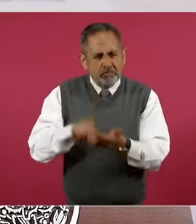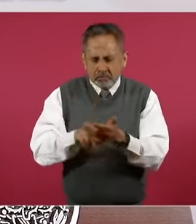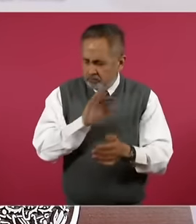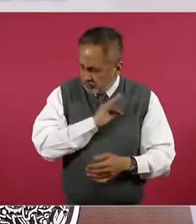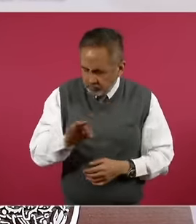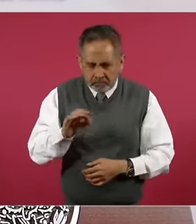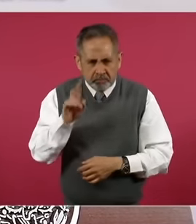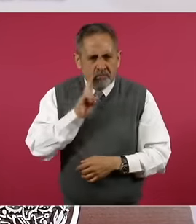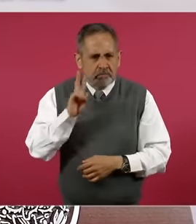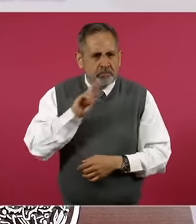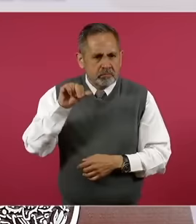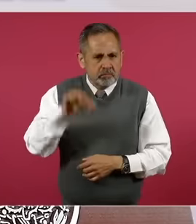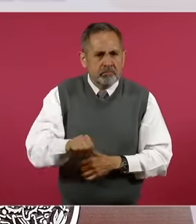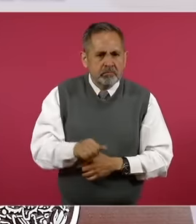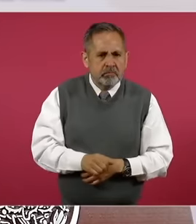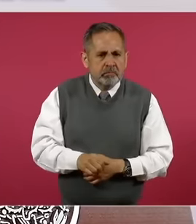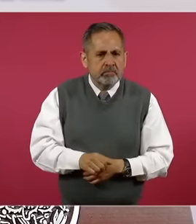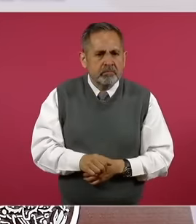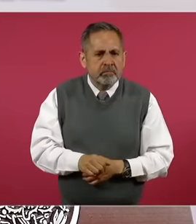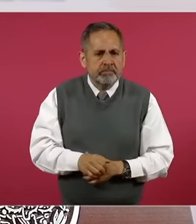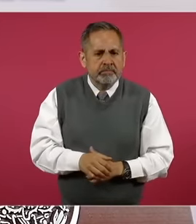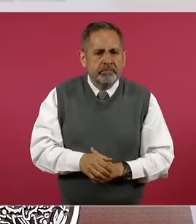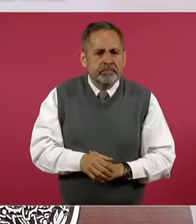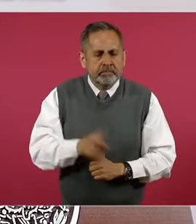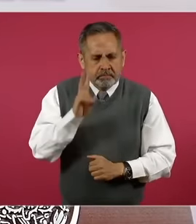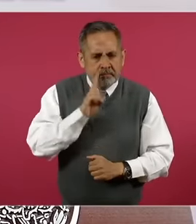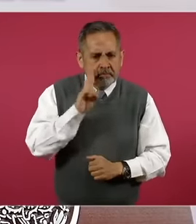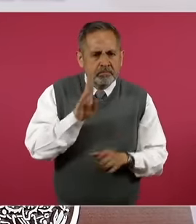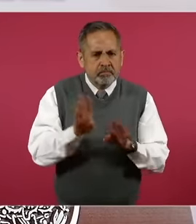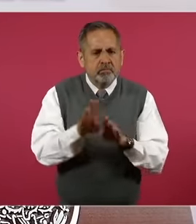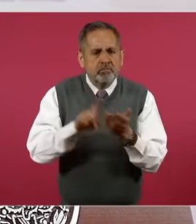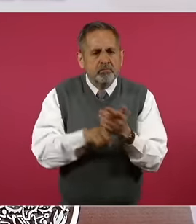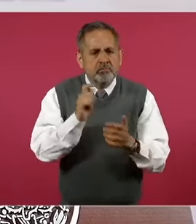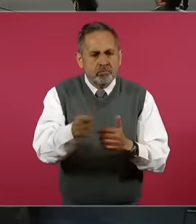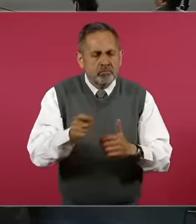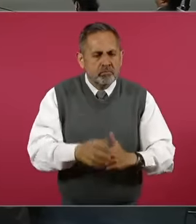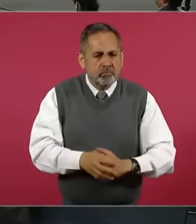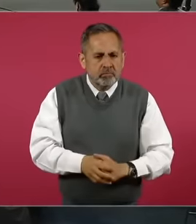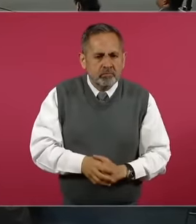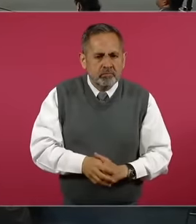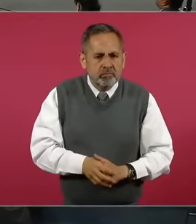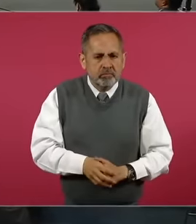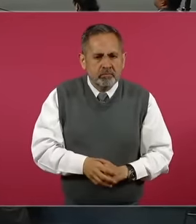puede lograr la